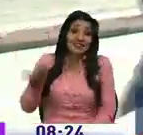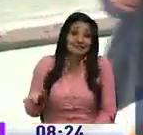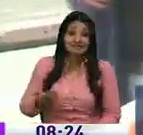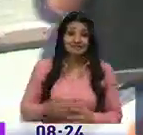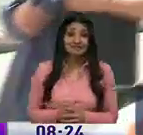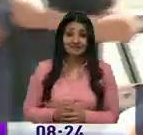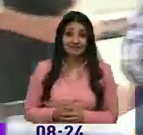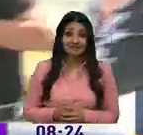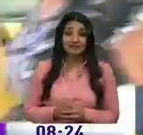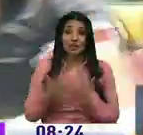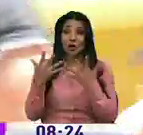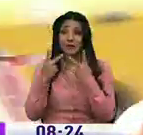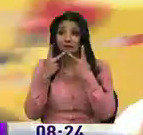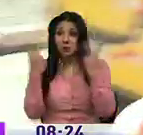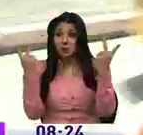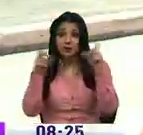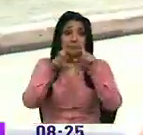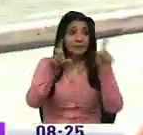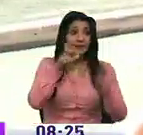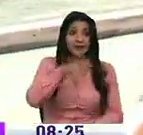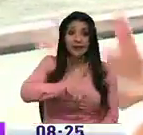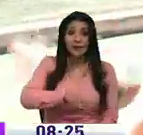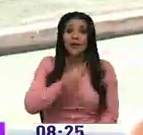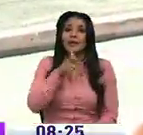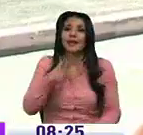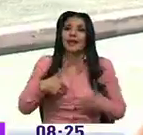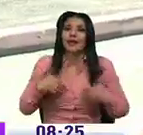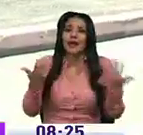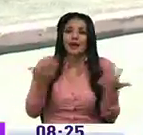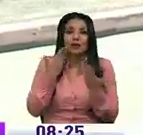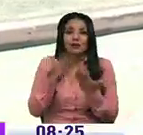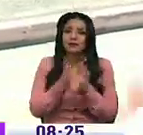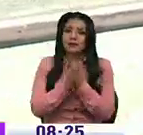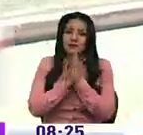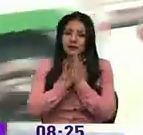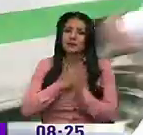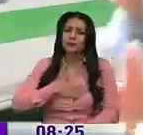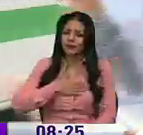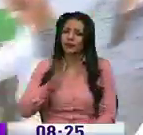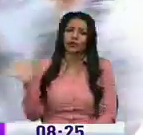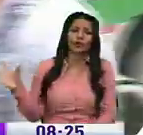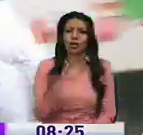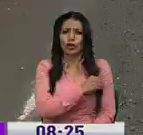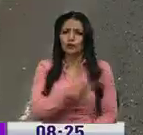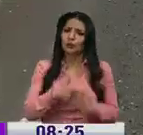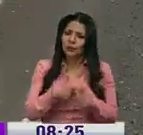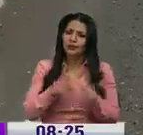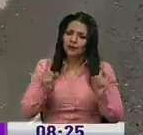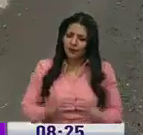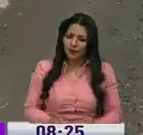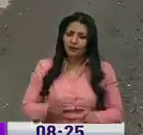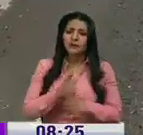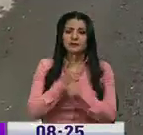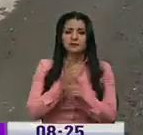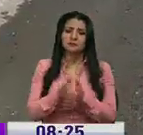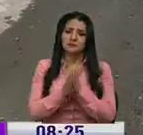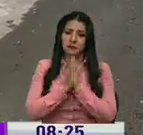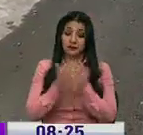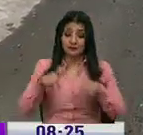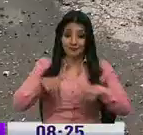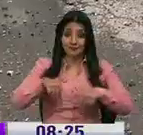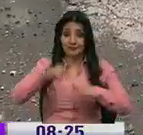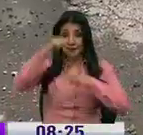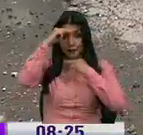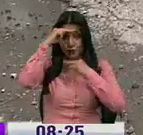tenemos los de la EMAP, o a quién nos podemos quejar, o sea, un llamado debe ser algo urgente. Por ello esperan que tras el llamado de